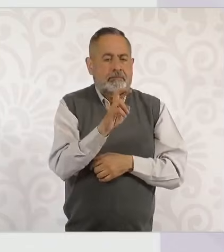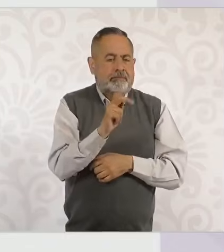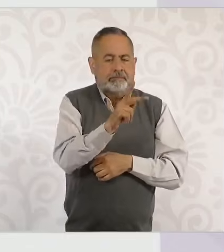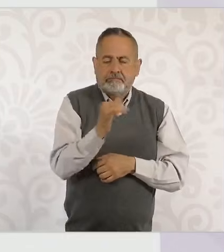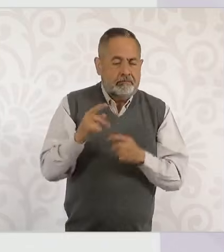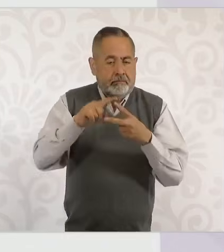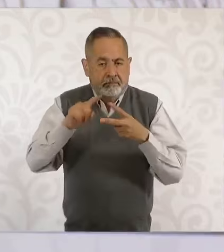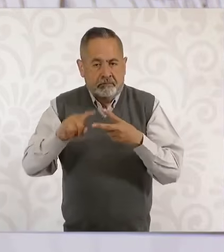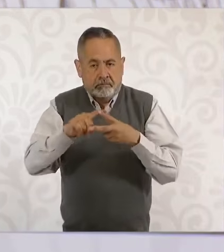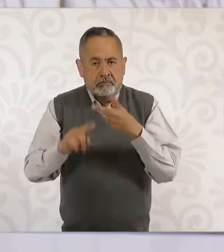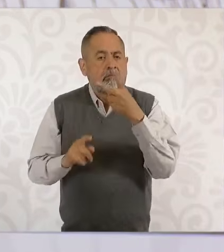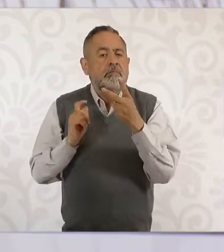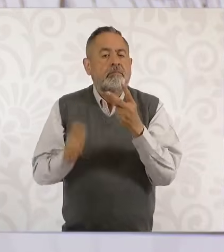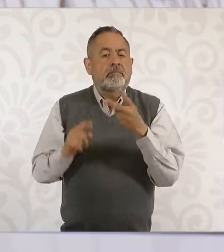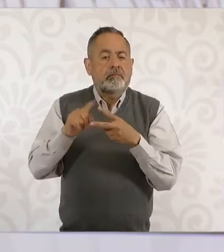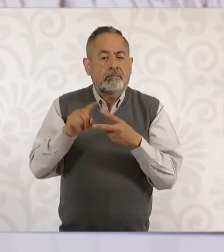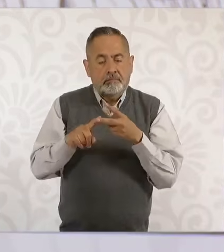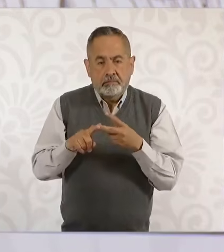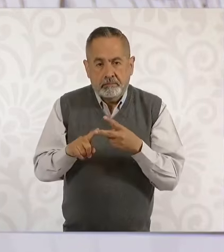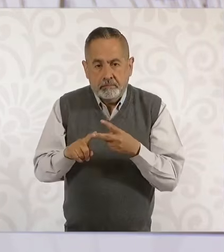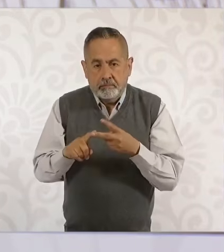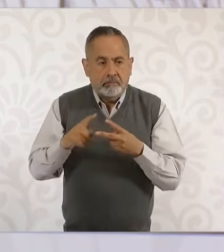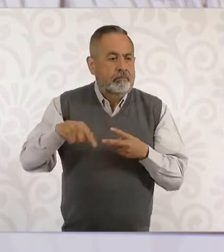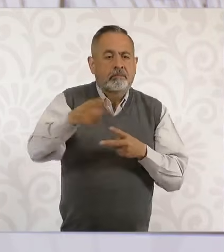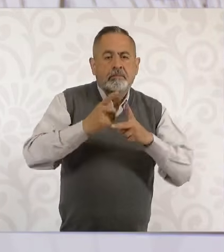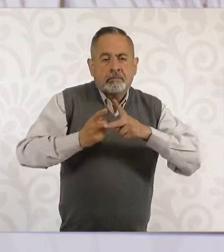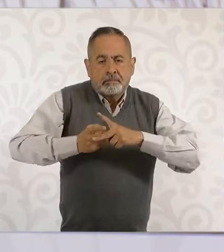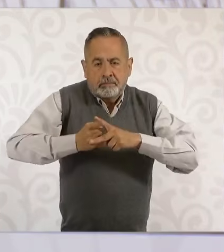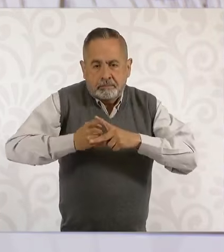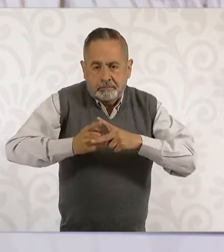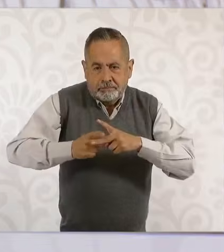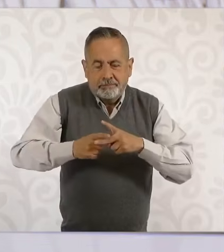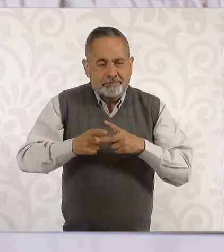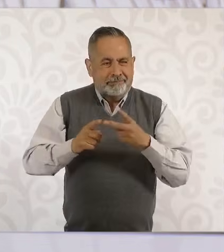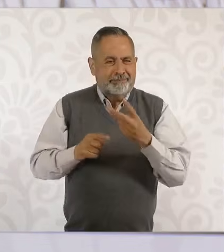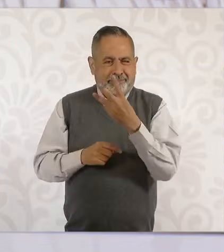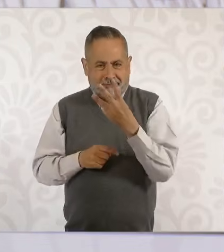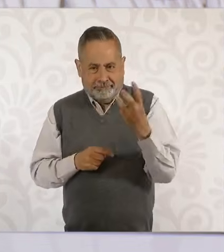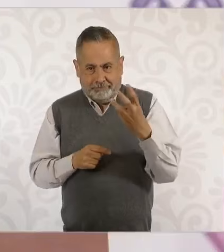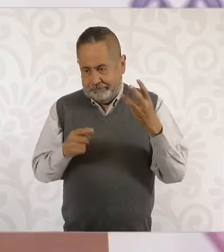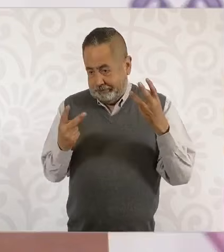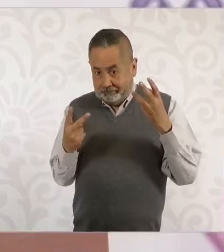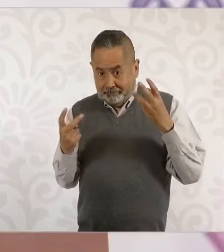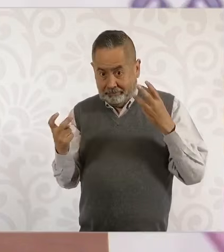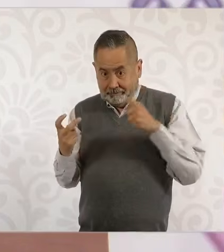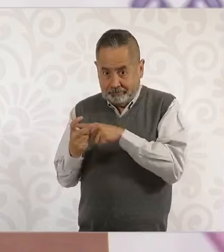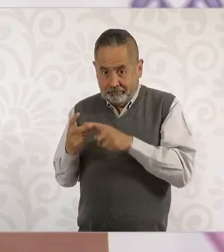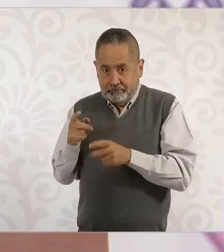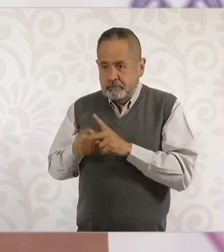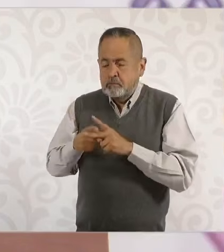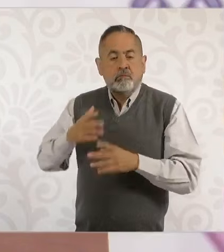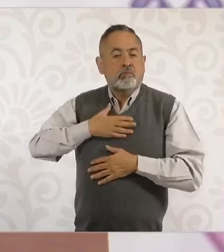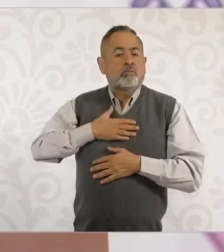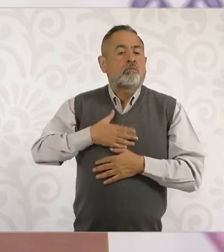cosas. Una, que los llamados plurinominales, que la representación proporcional no sea decidida por las